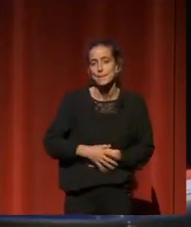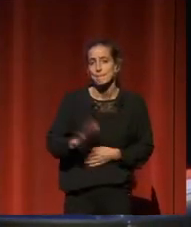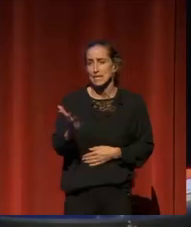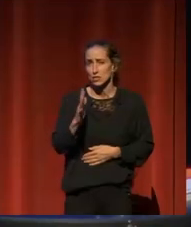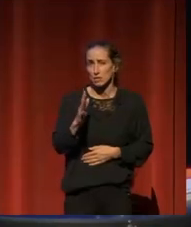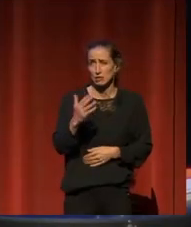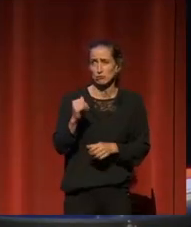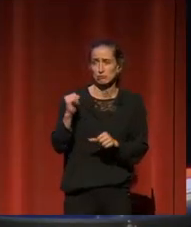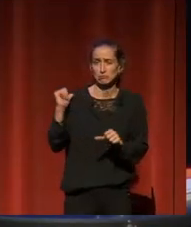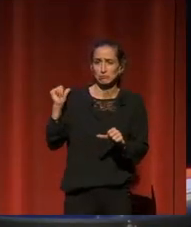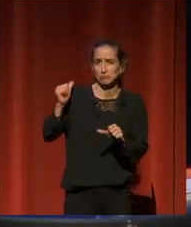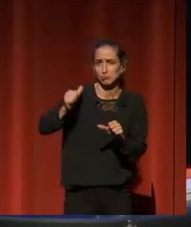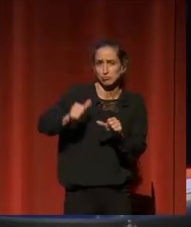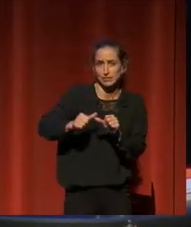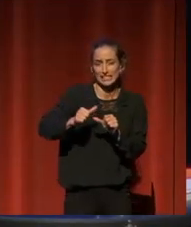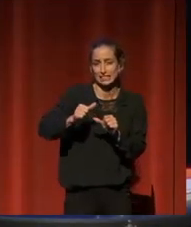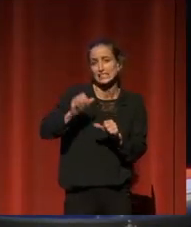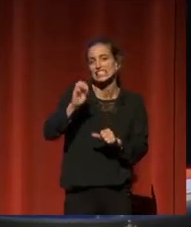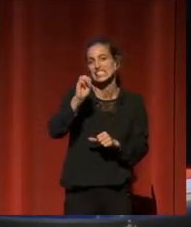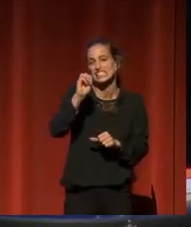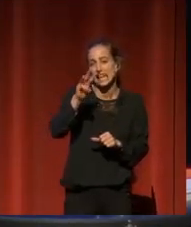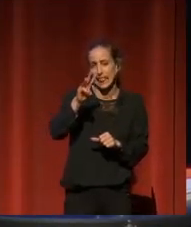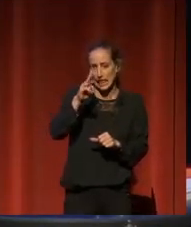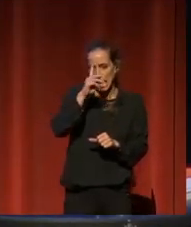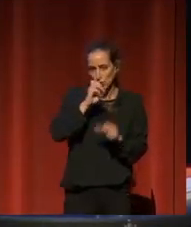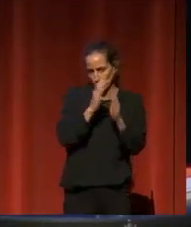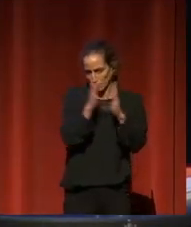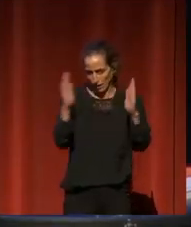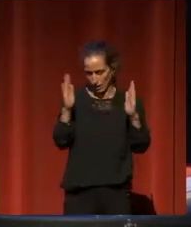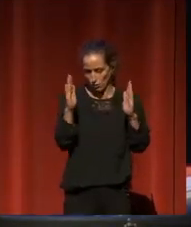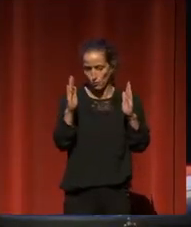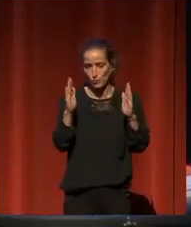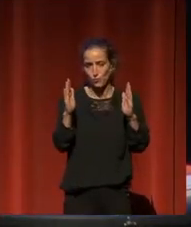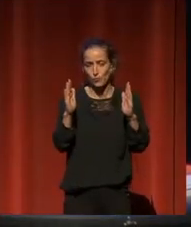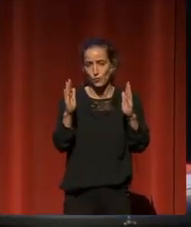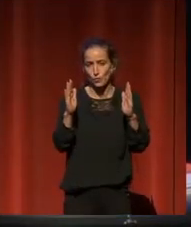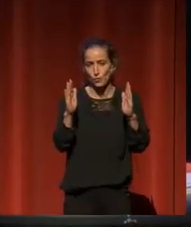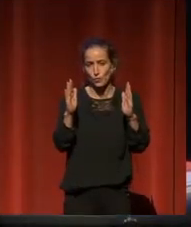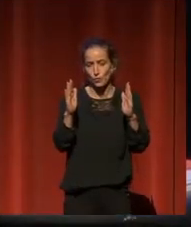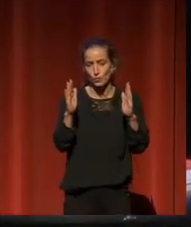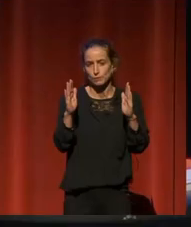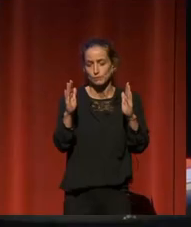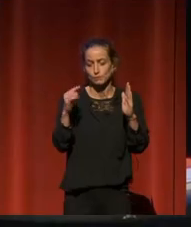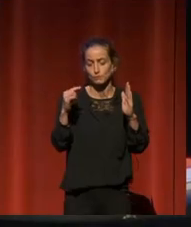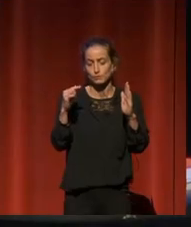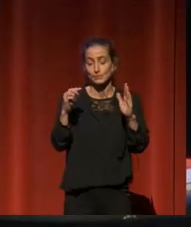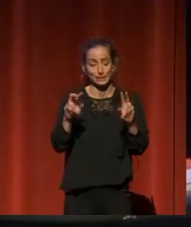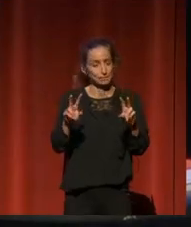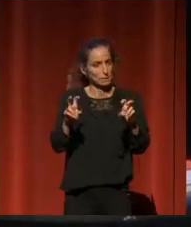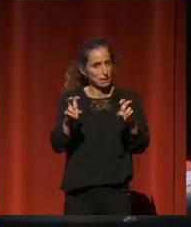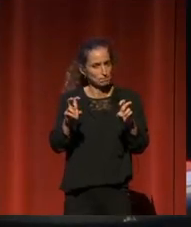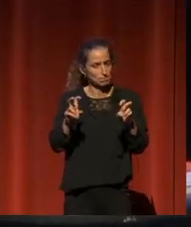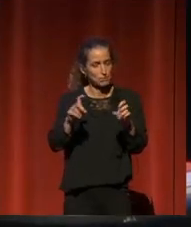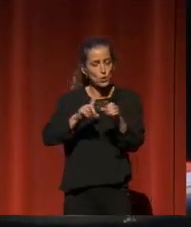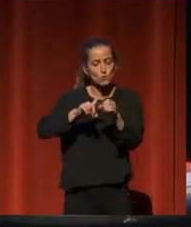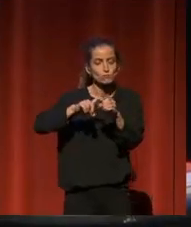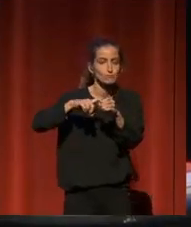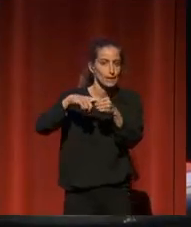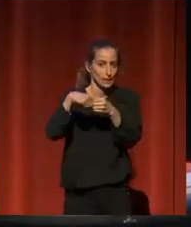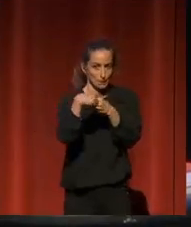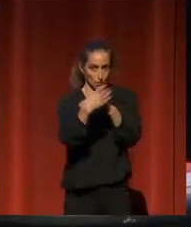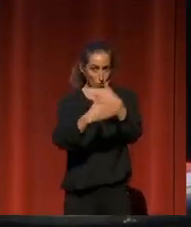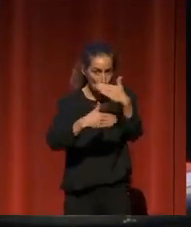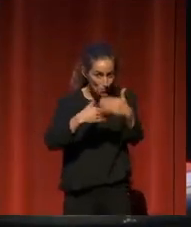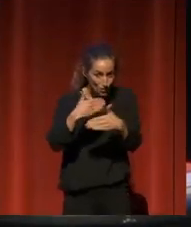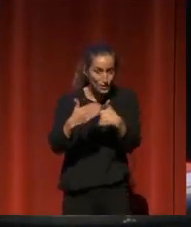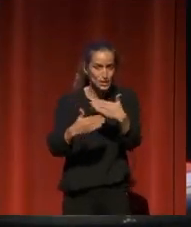años e y había empezado procesos participativos con la comunidad en